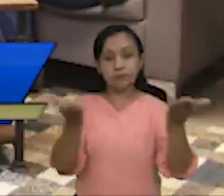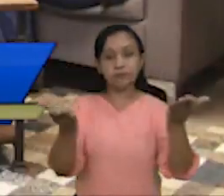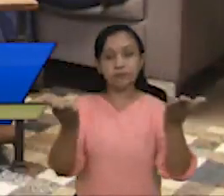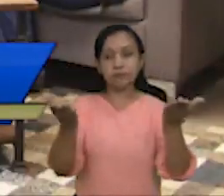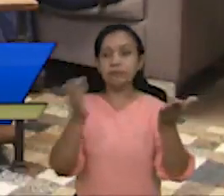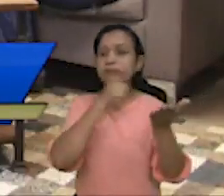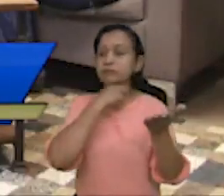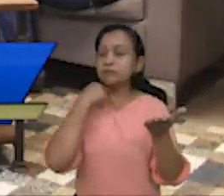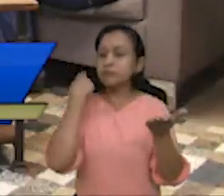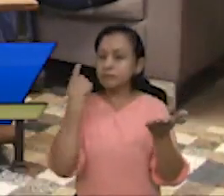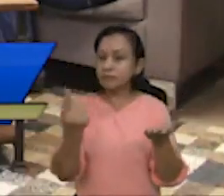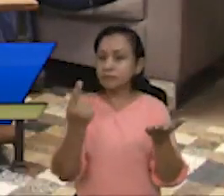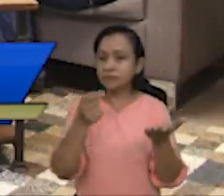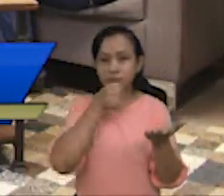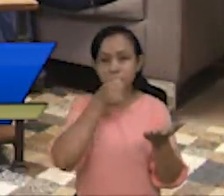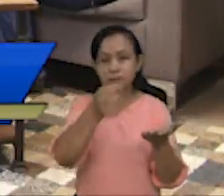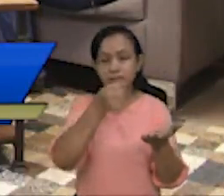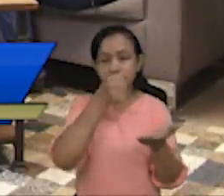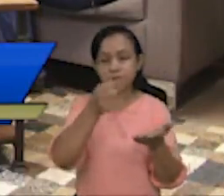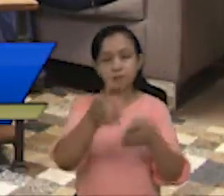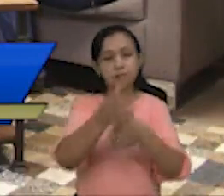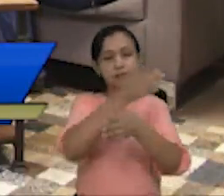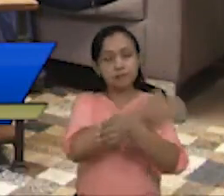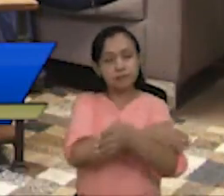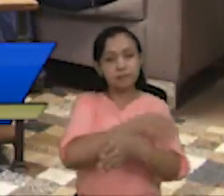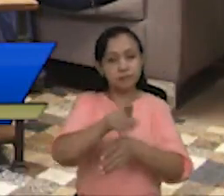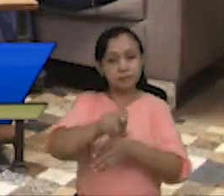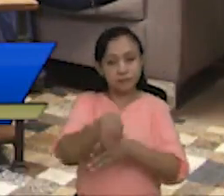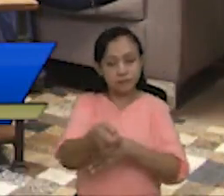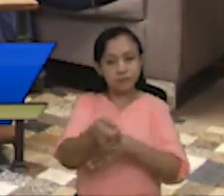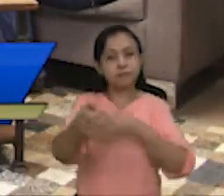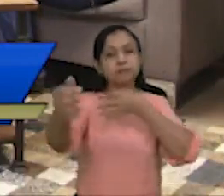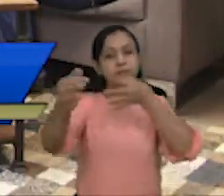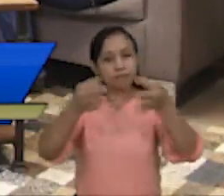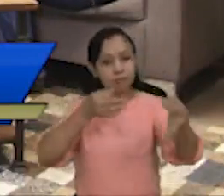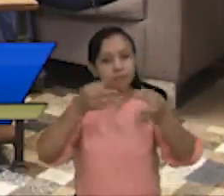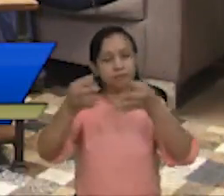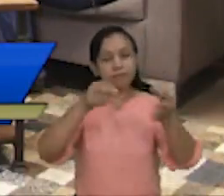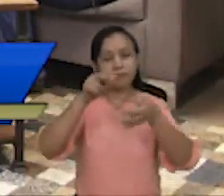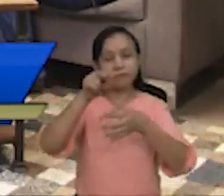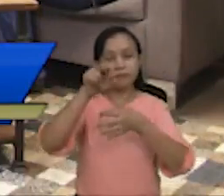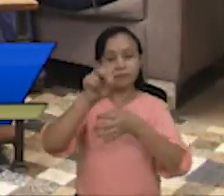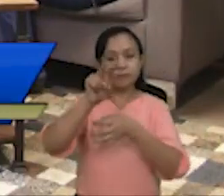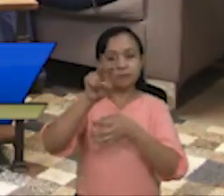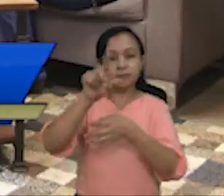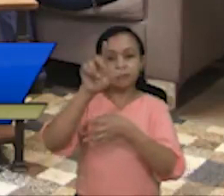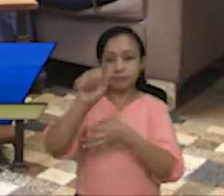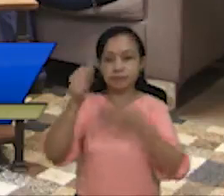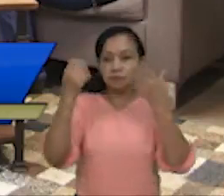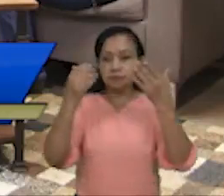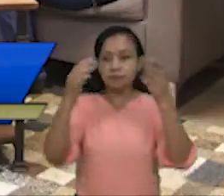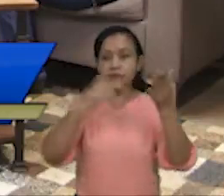la veracidad como tal, imagínate la radio antes, pues, la radio te ilustraba, te hacía novela y sigue haciendo, es una herramienta tan